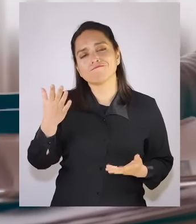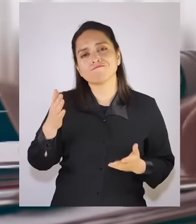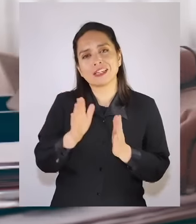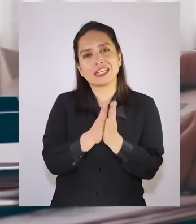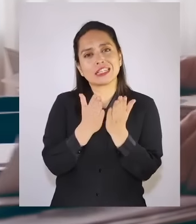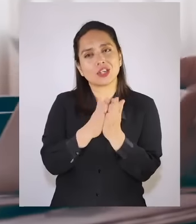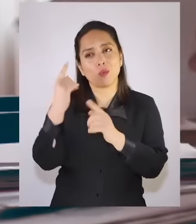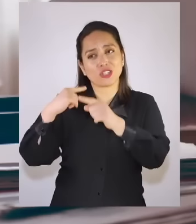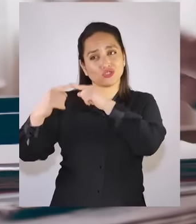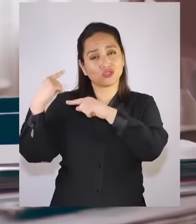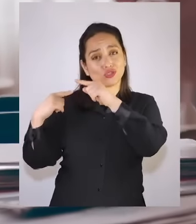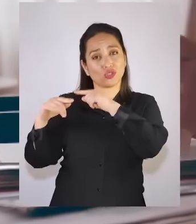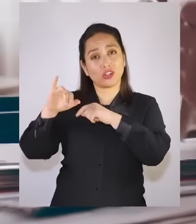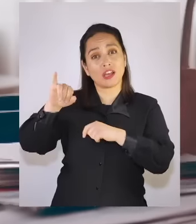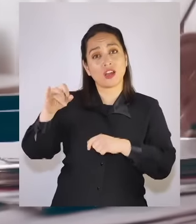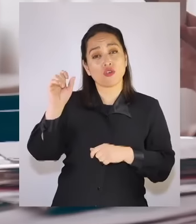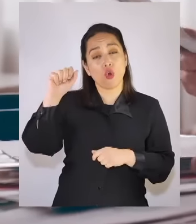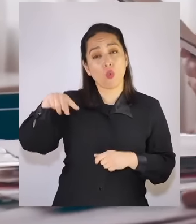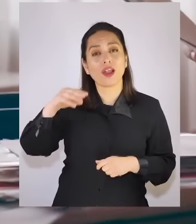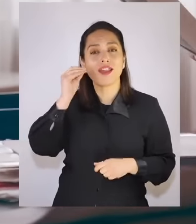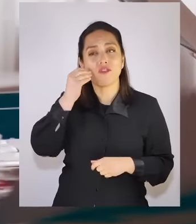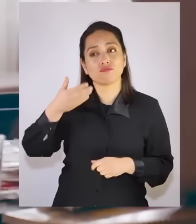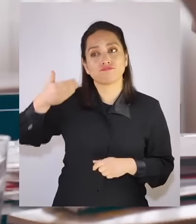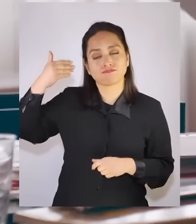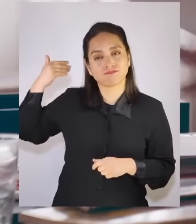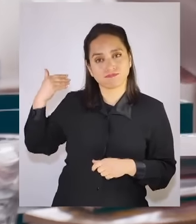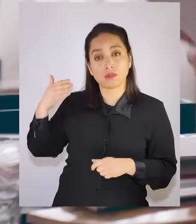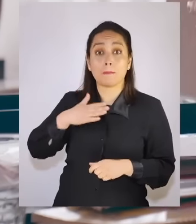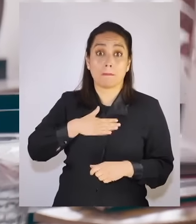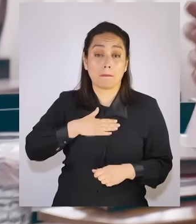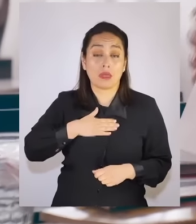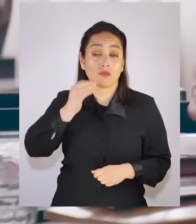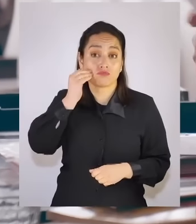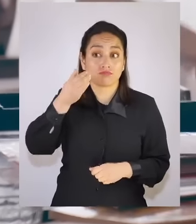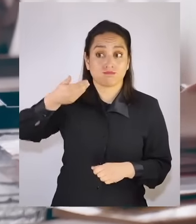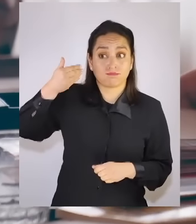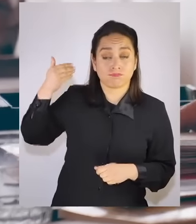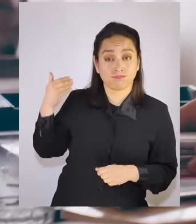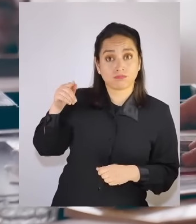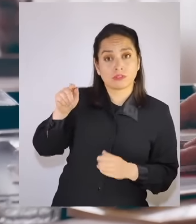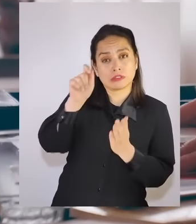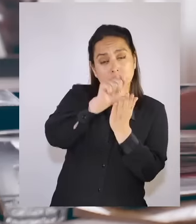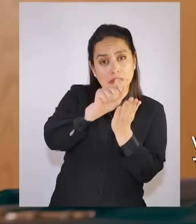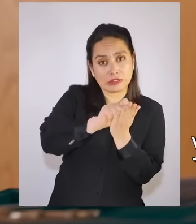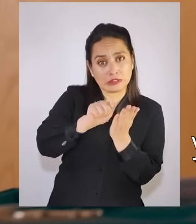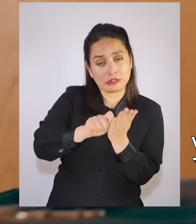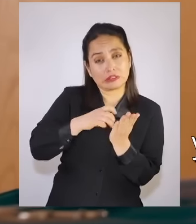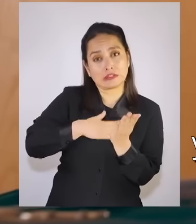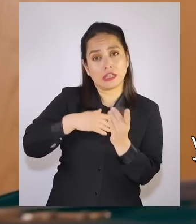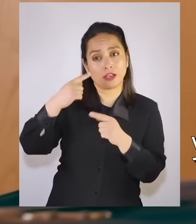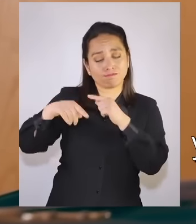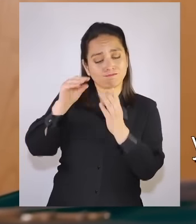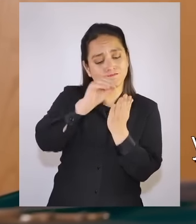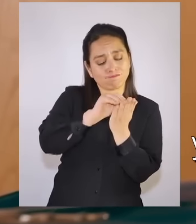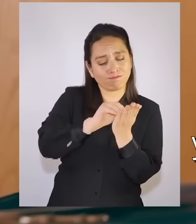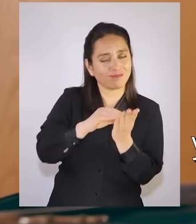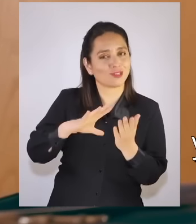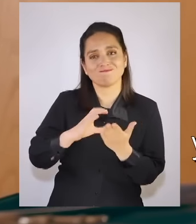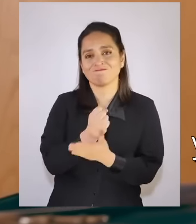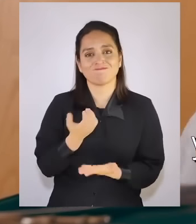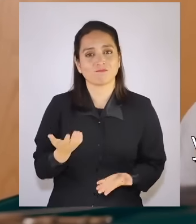historia de su bisabuelo, de mi tatarabuelo, de Juan Walters, y no alcanzó a